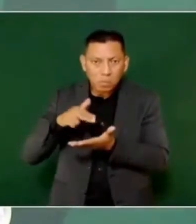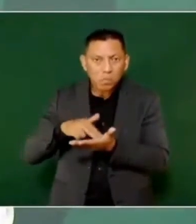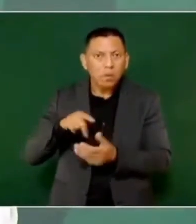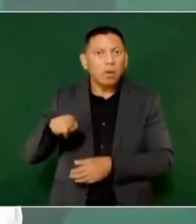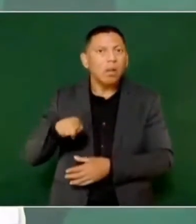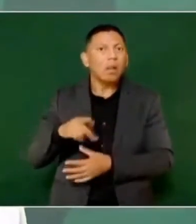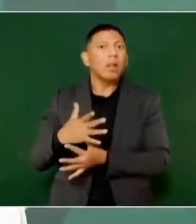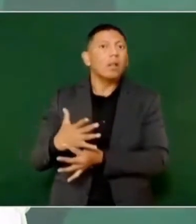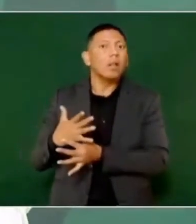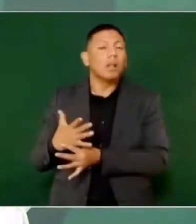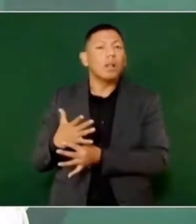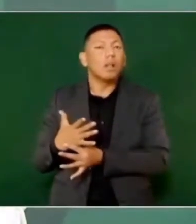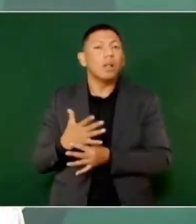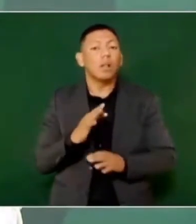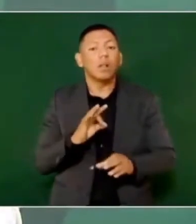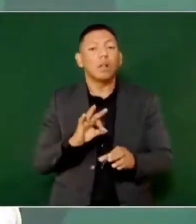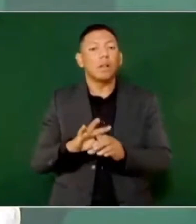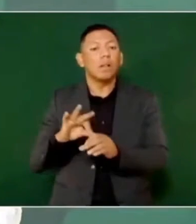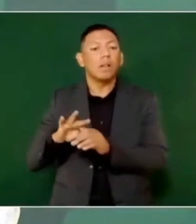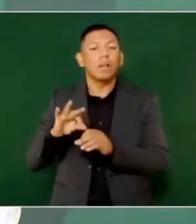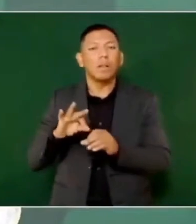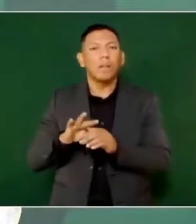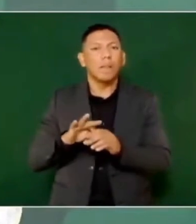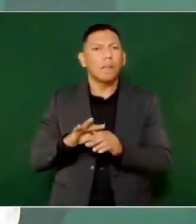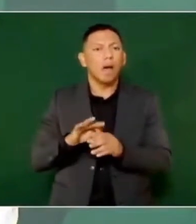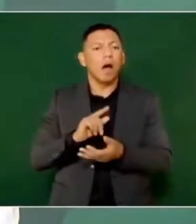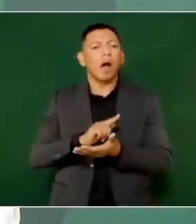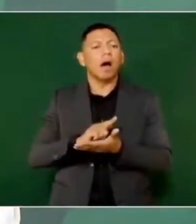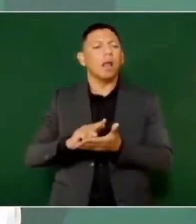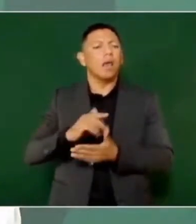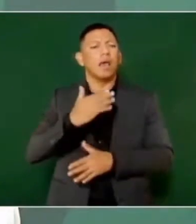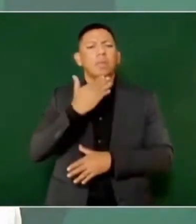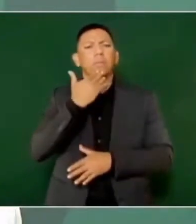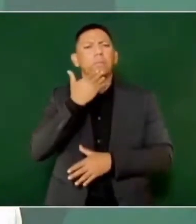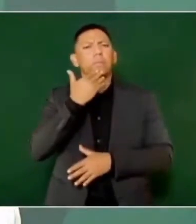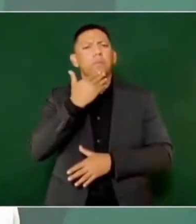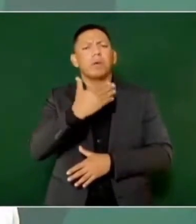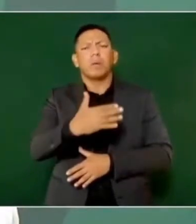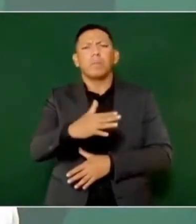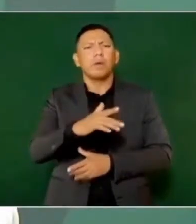hablando de que las elecciones habían sido limpias y libres,